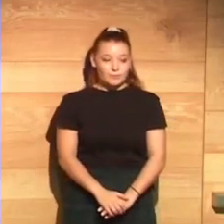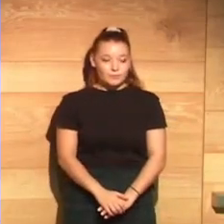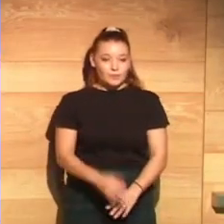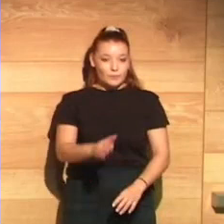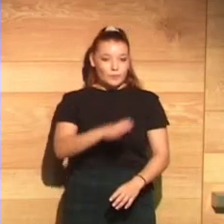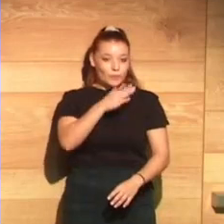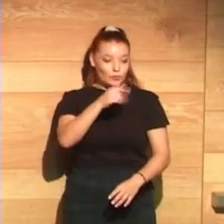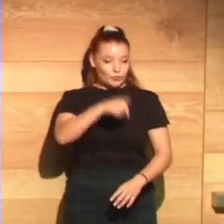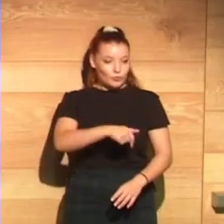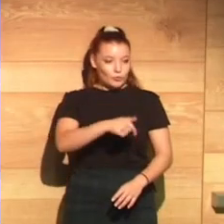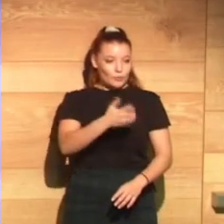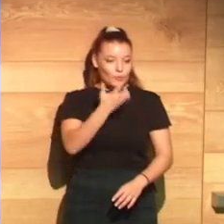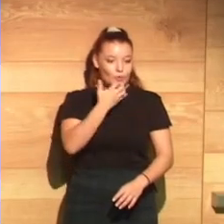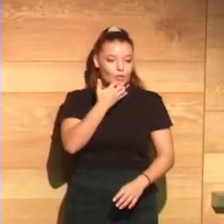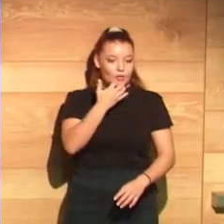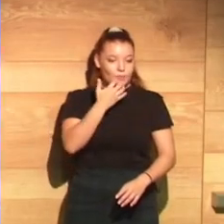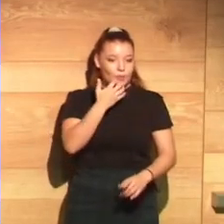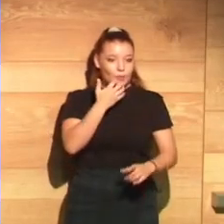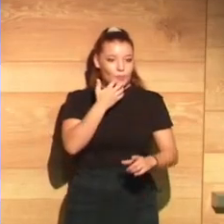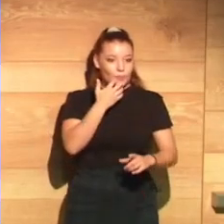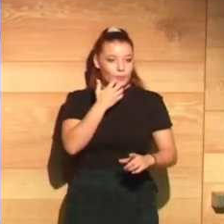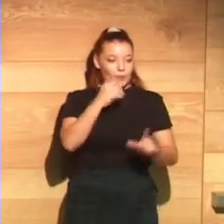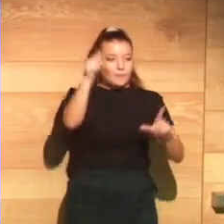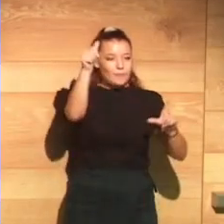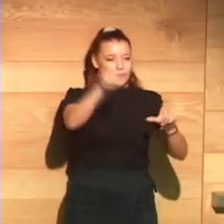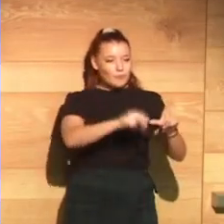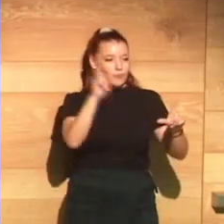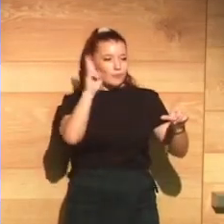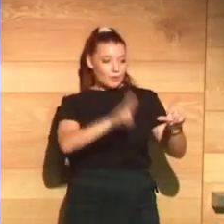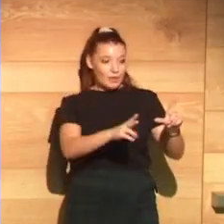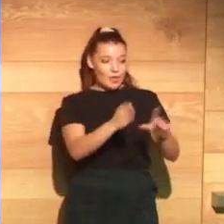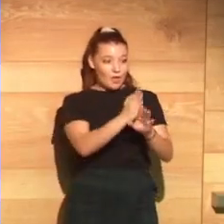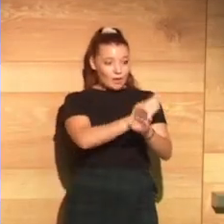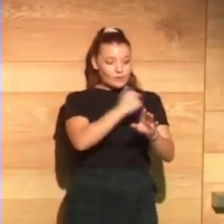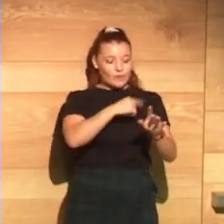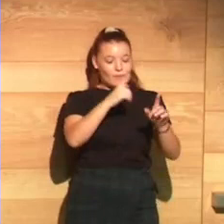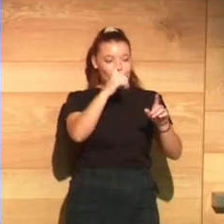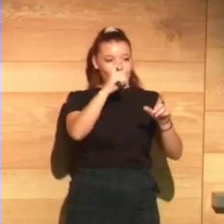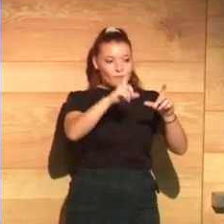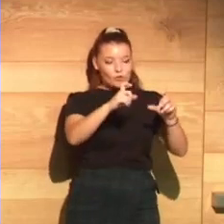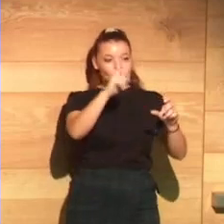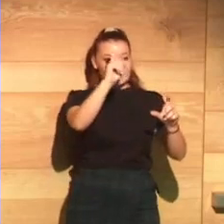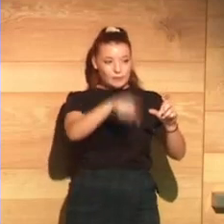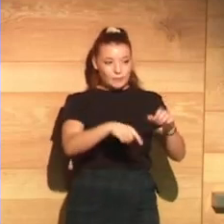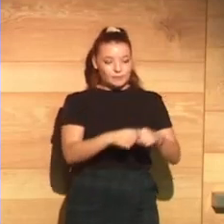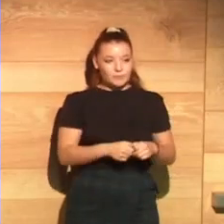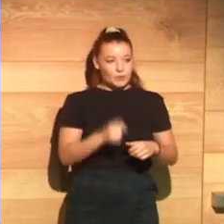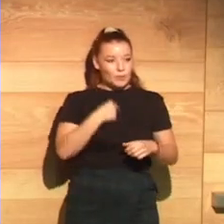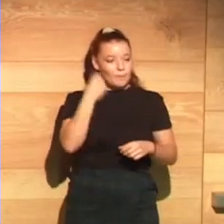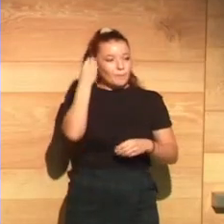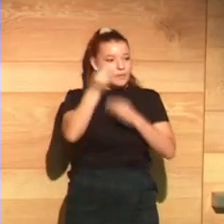cuando yo he leído y luego he visto no he visto todas las películas después de haber hecho el libro, pero he visto bastante y he visto imágenes,